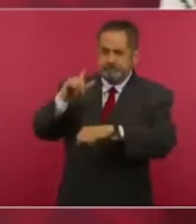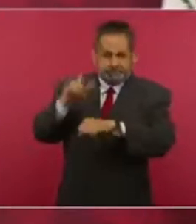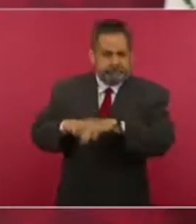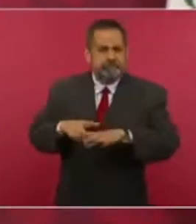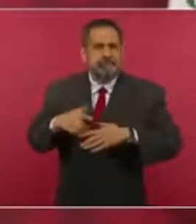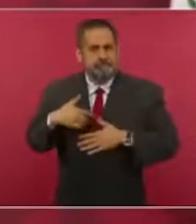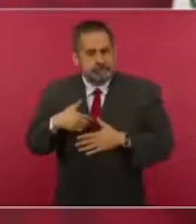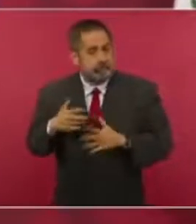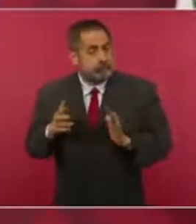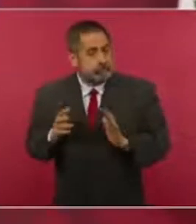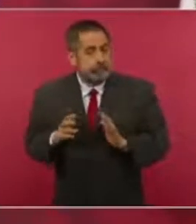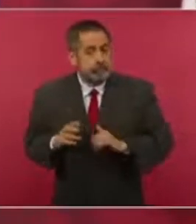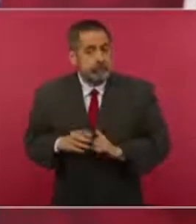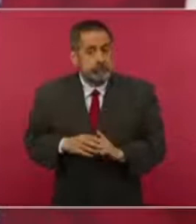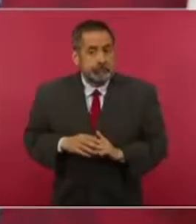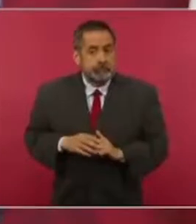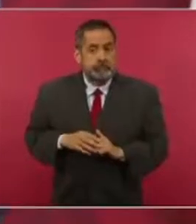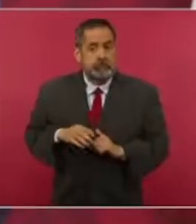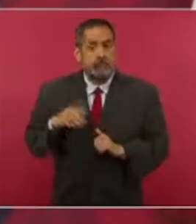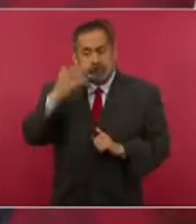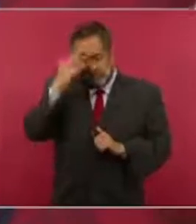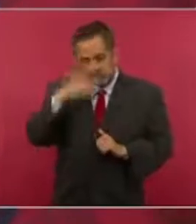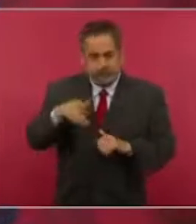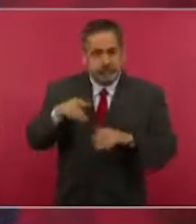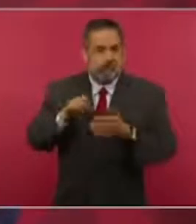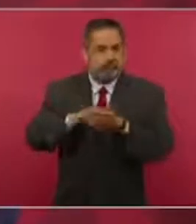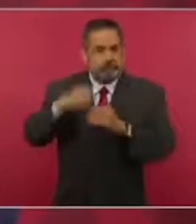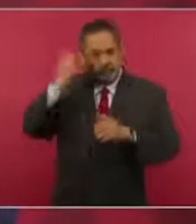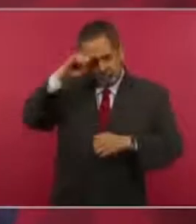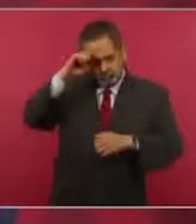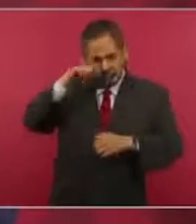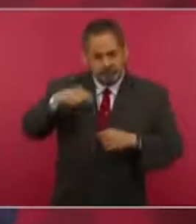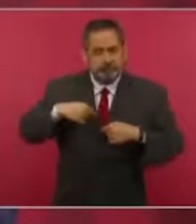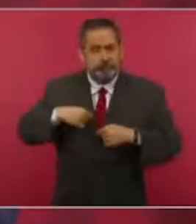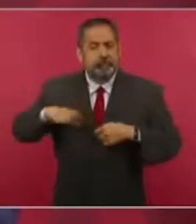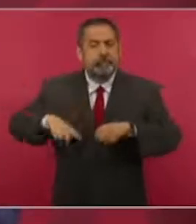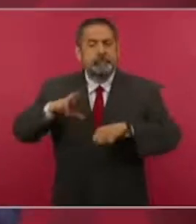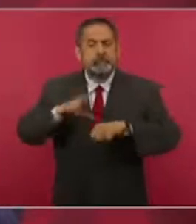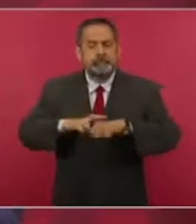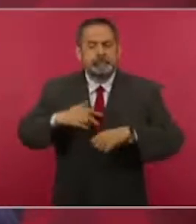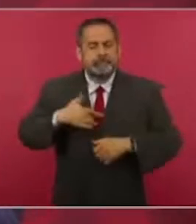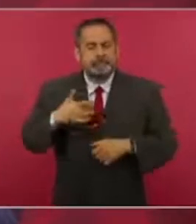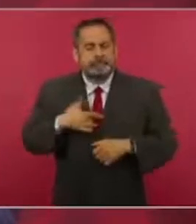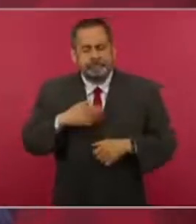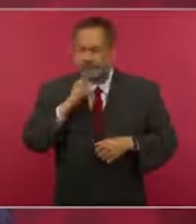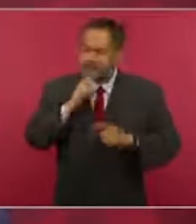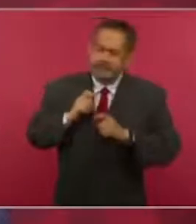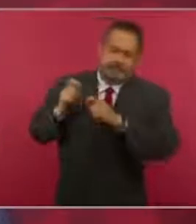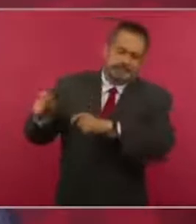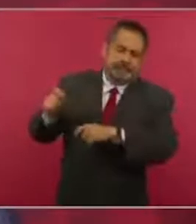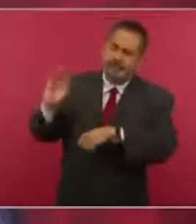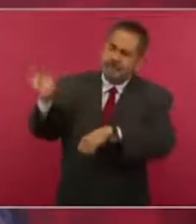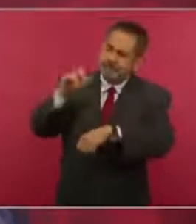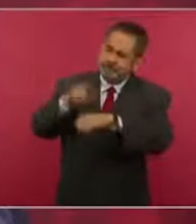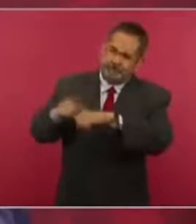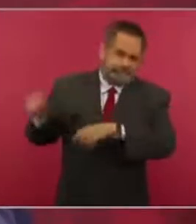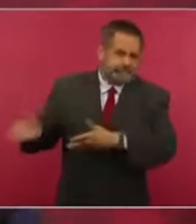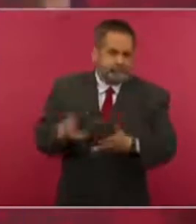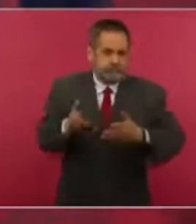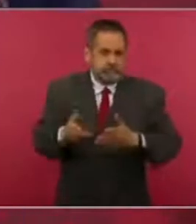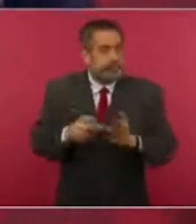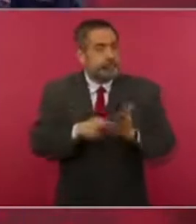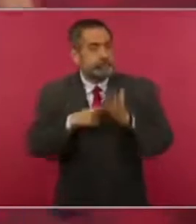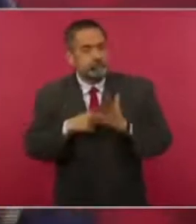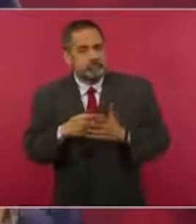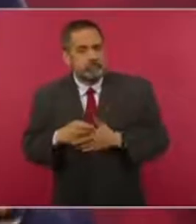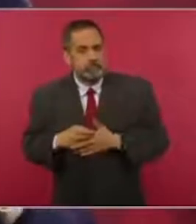trabajando en el sector salud y con experiencia y siendo gobernador, dio el ejemplo.